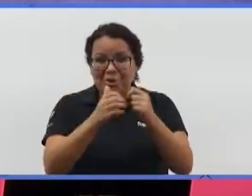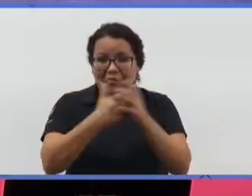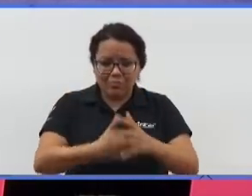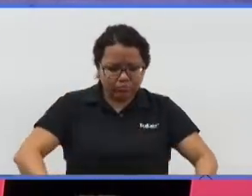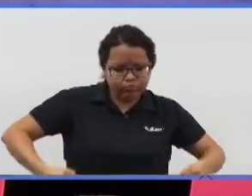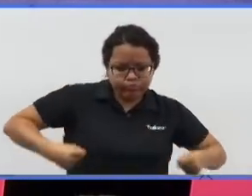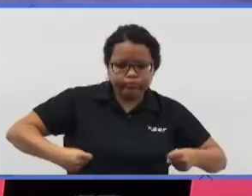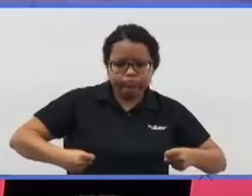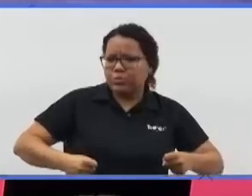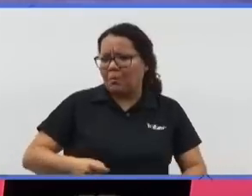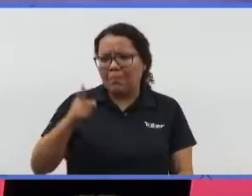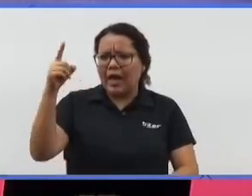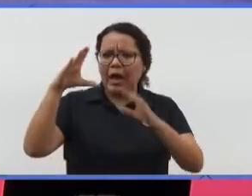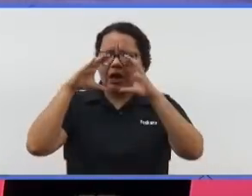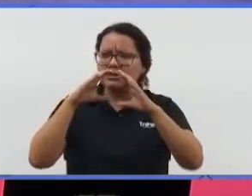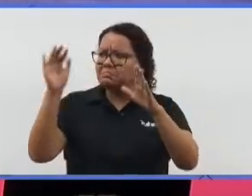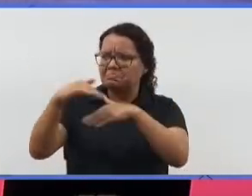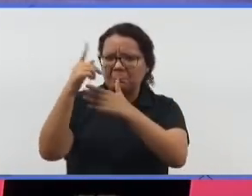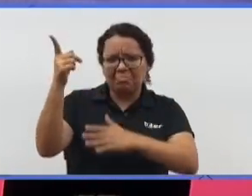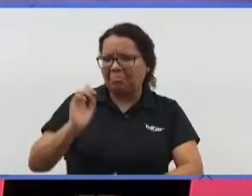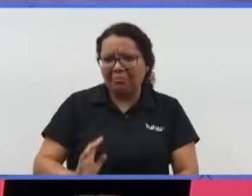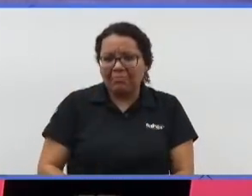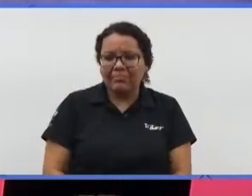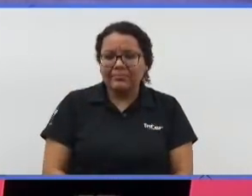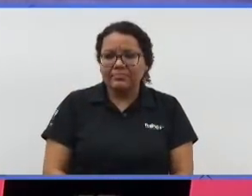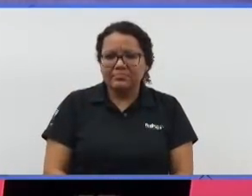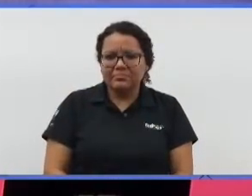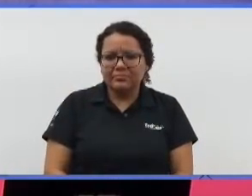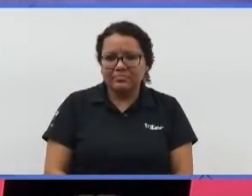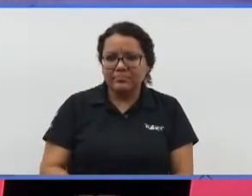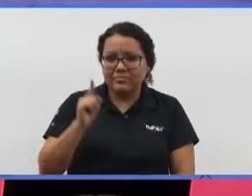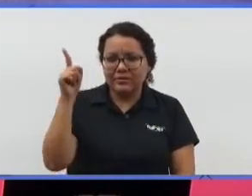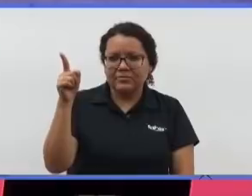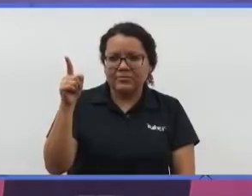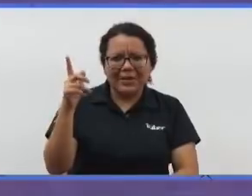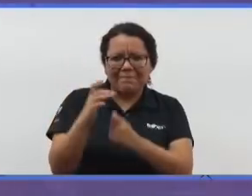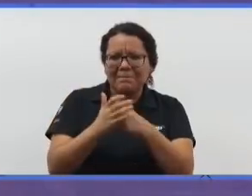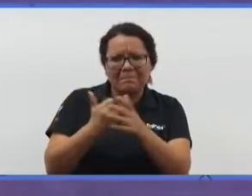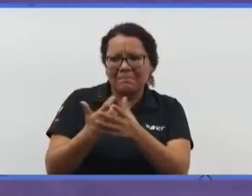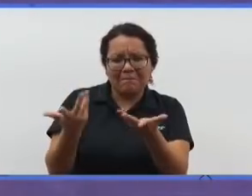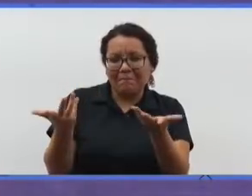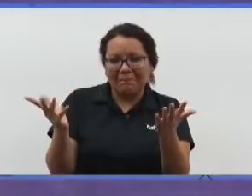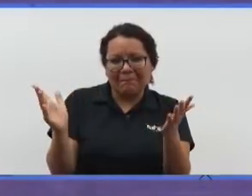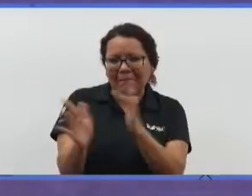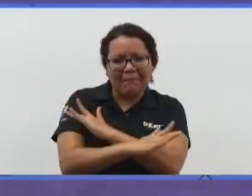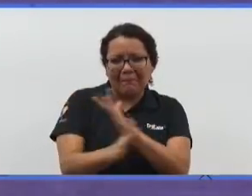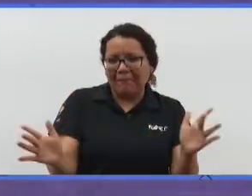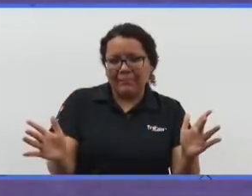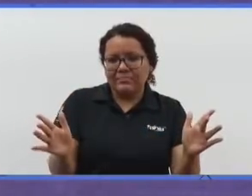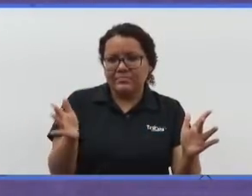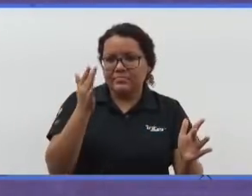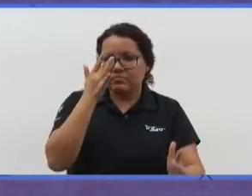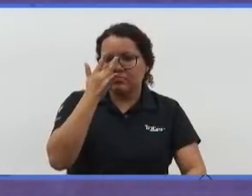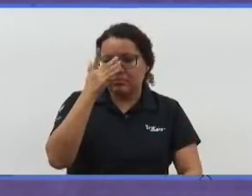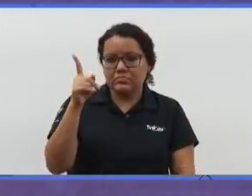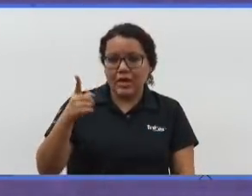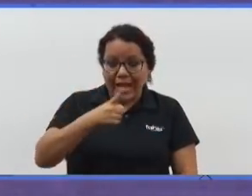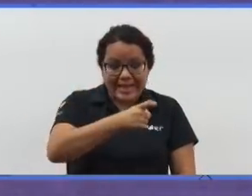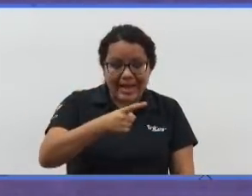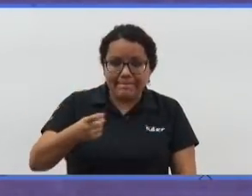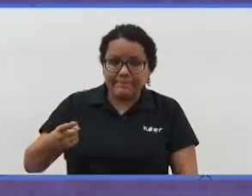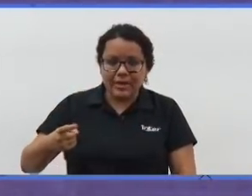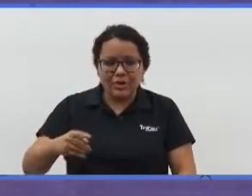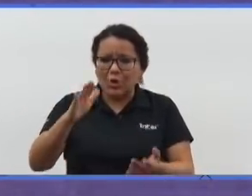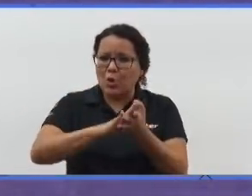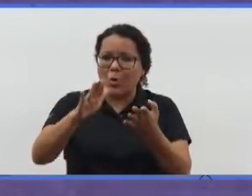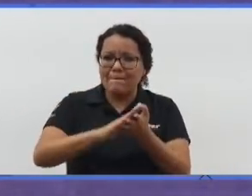mcdonald's hermano hay una problema no se puede y como para comprar una libra de camarones hay que hacer fila